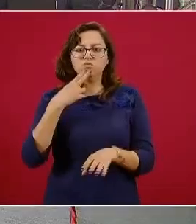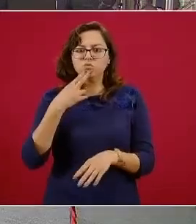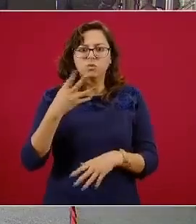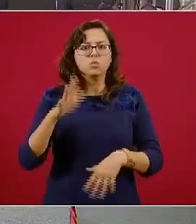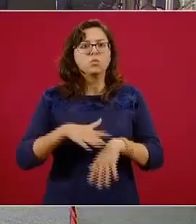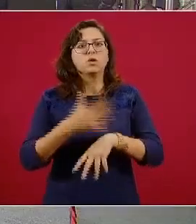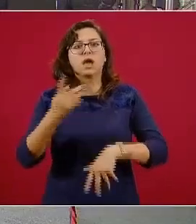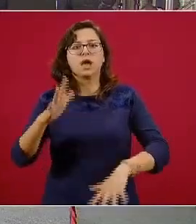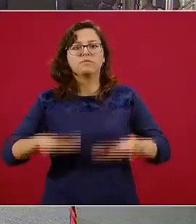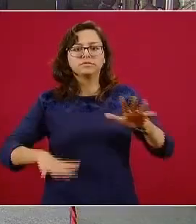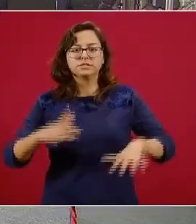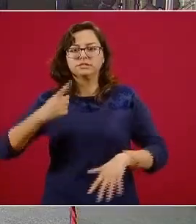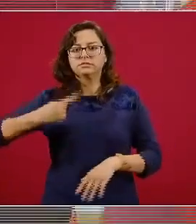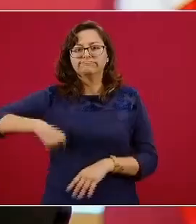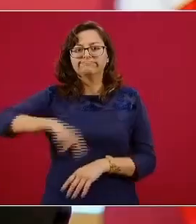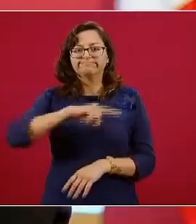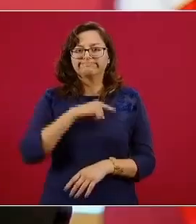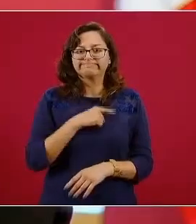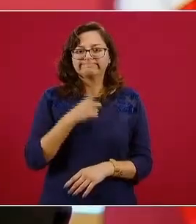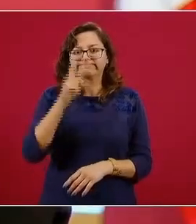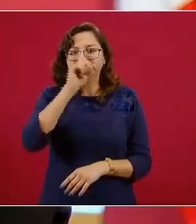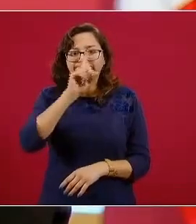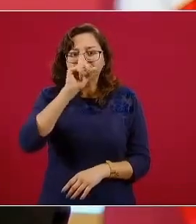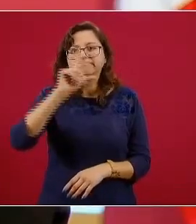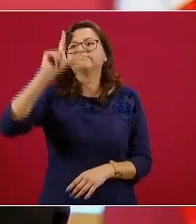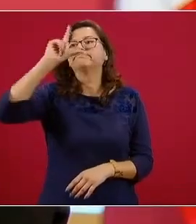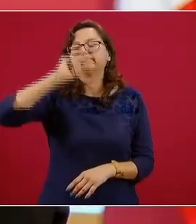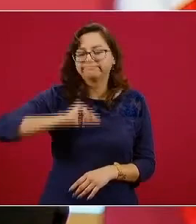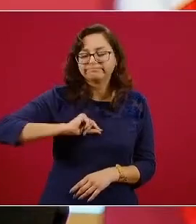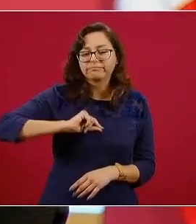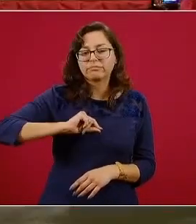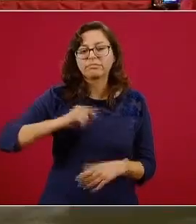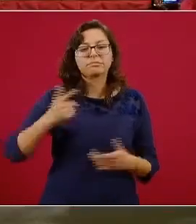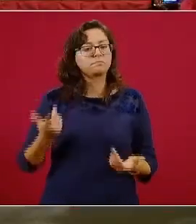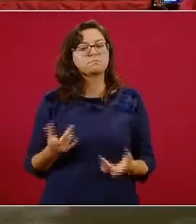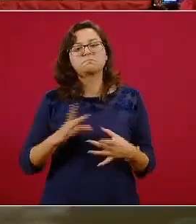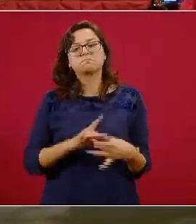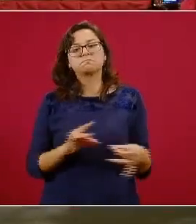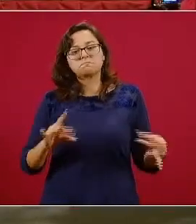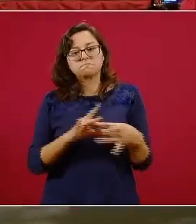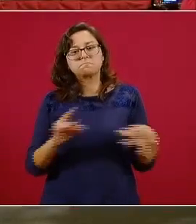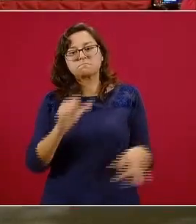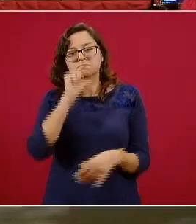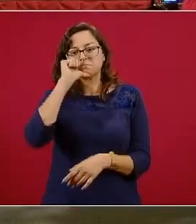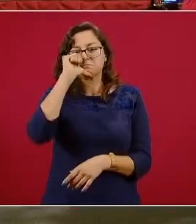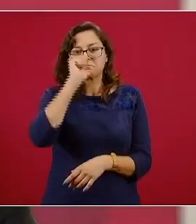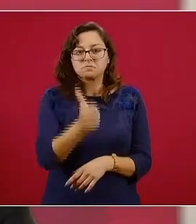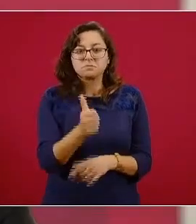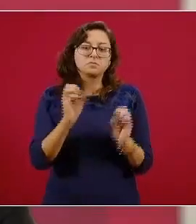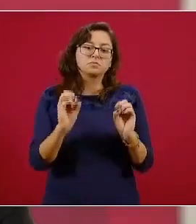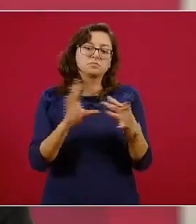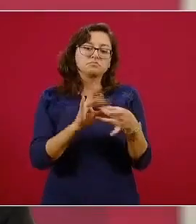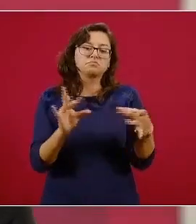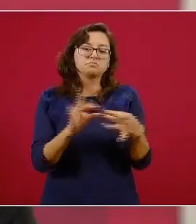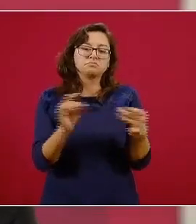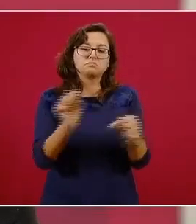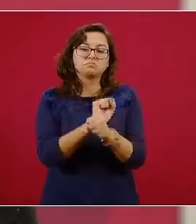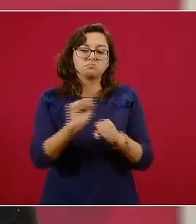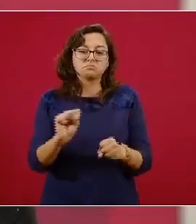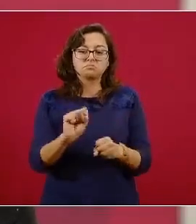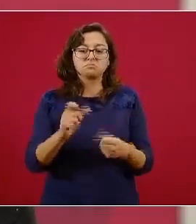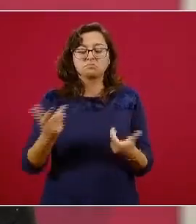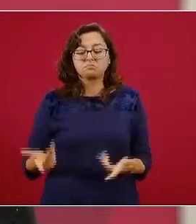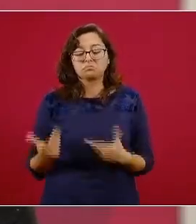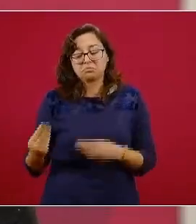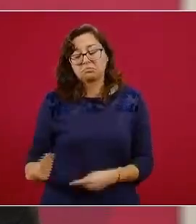veces fallamos en el proceso de consejería, en donde no explicamos a precisión cuáles son los posibles efectos